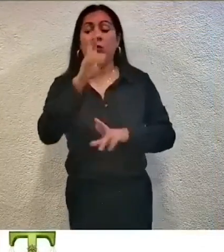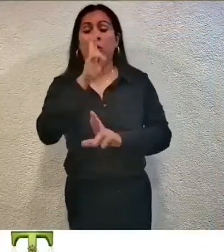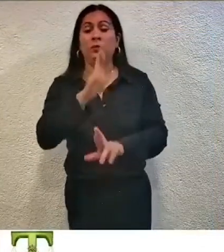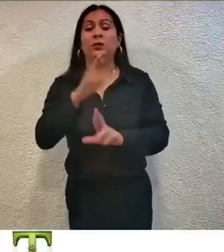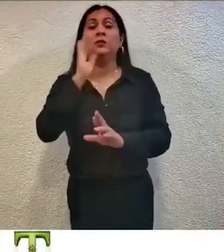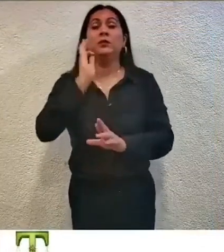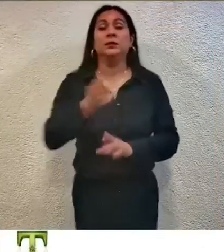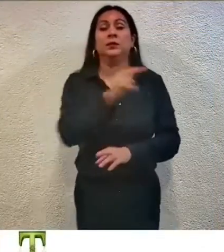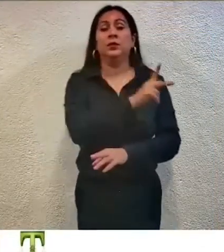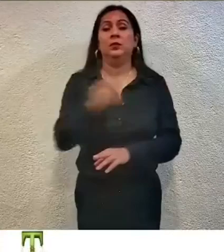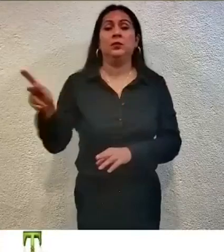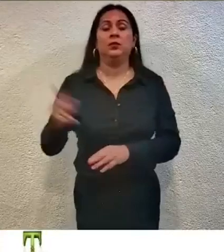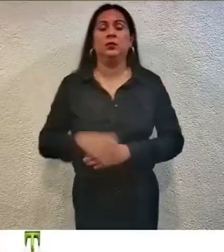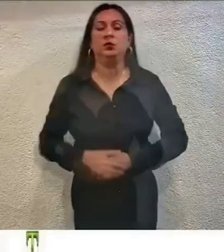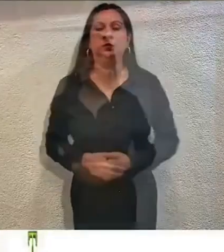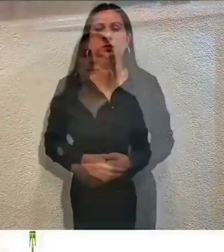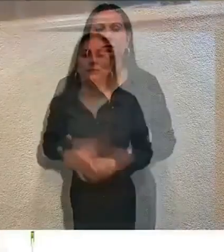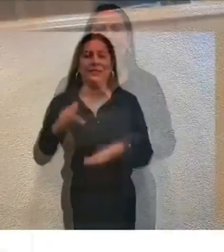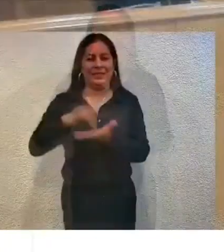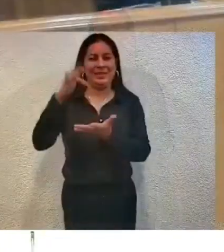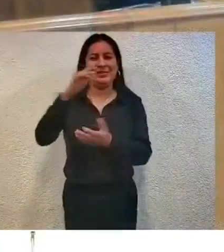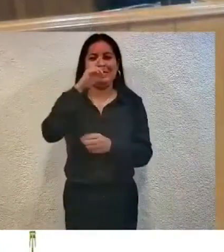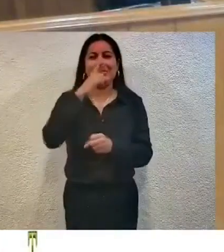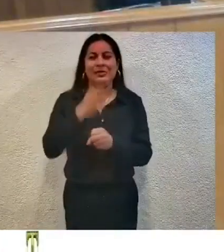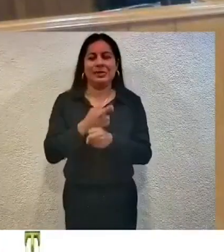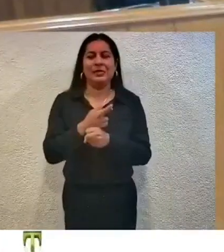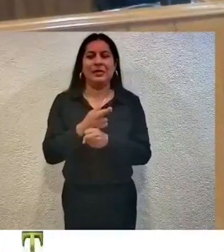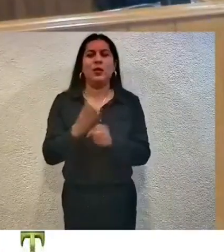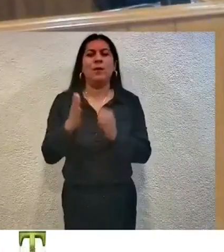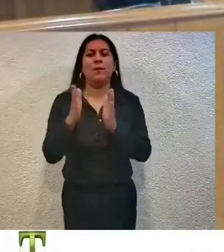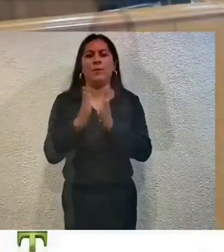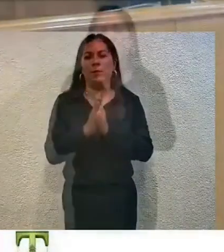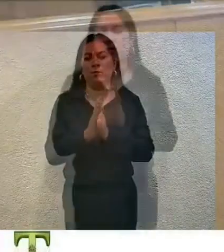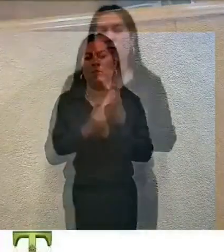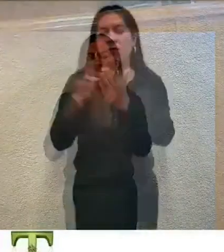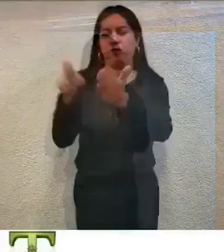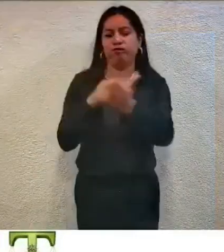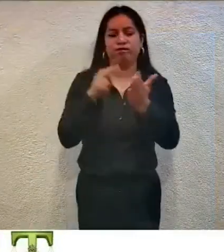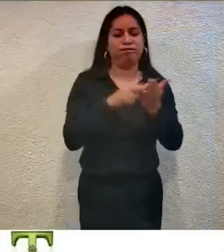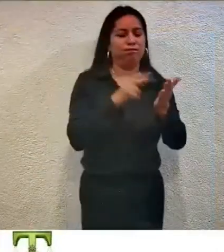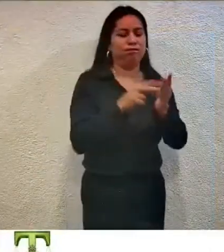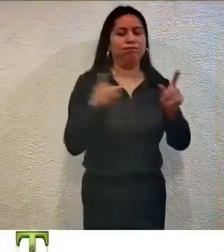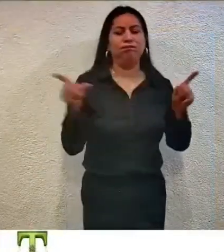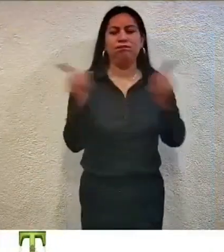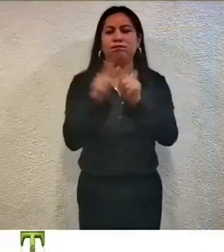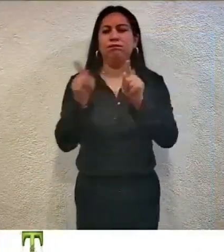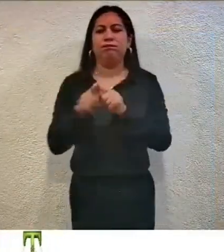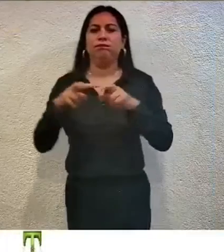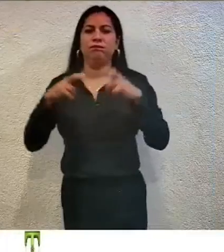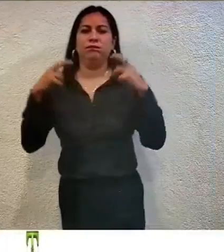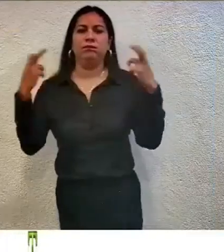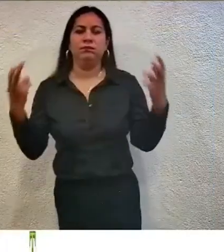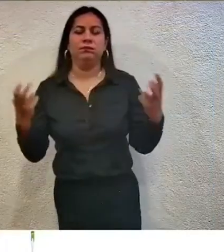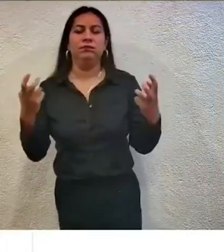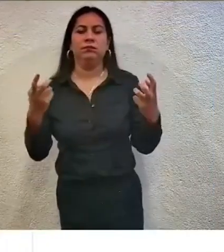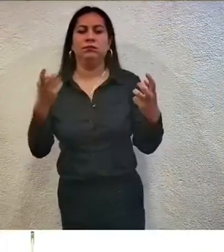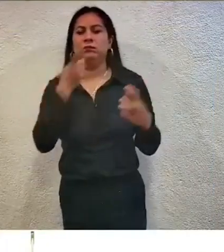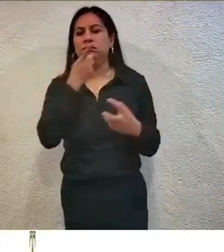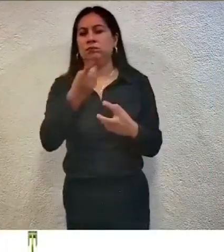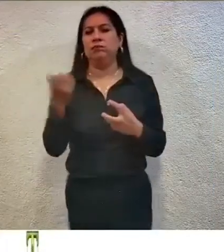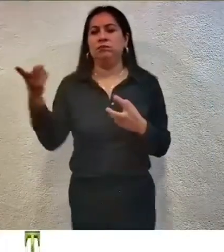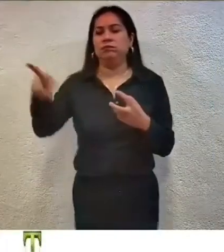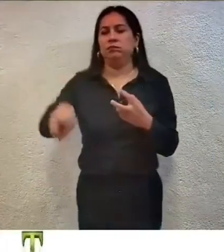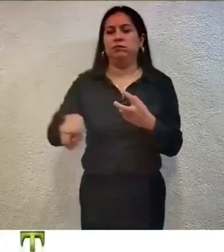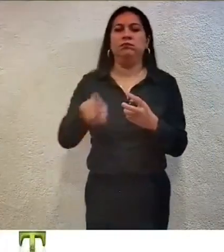magistradas, magistrado, el proyecto de resolución fue aprobado por unanimidad de votos. Gracias, secretaria. Le solicito recabar las firmas a